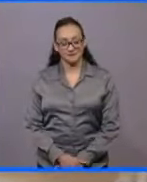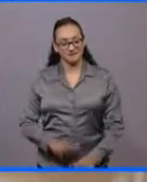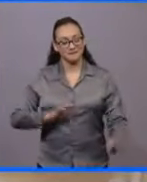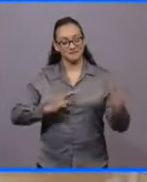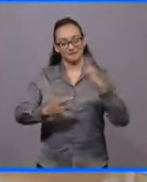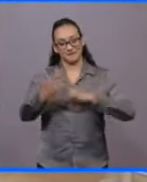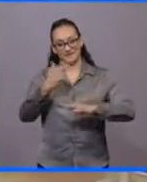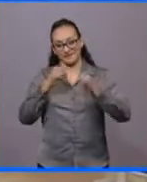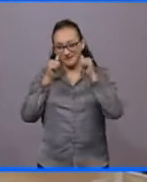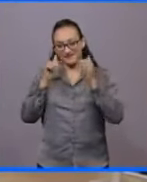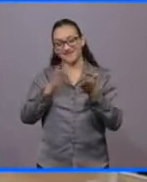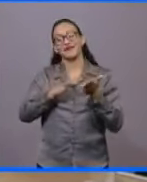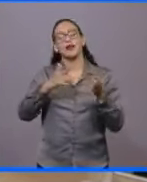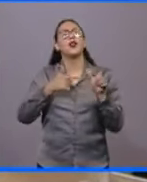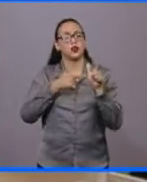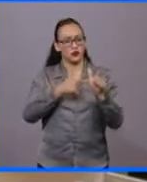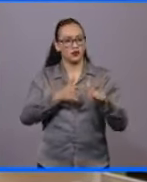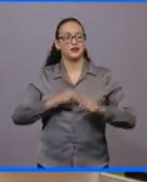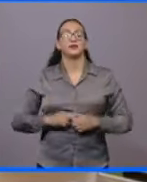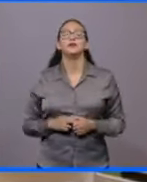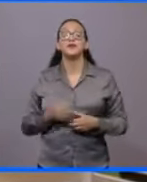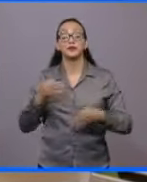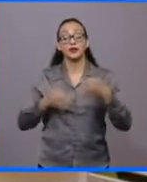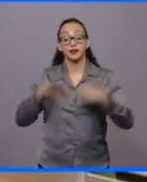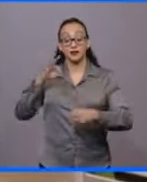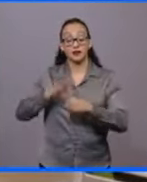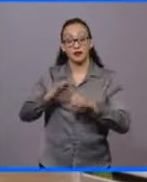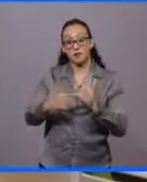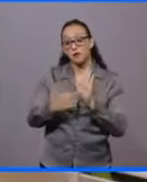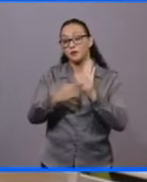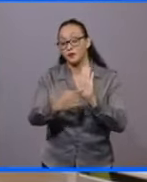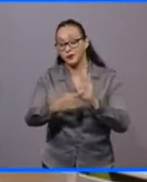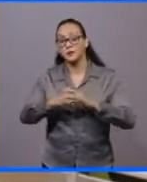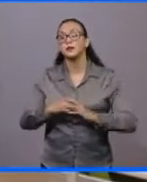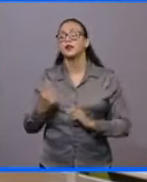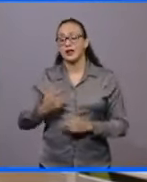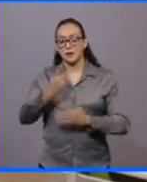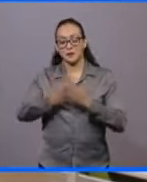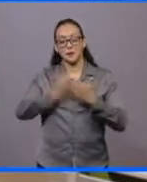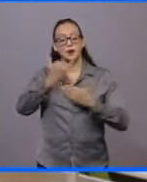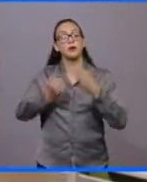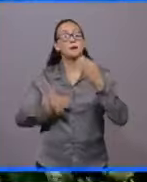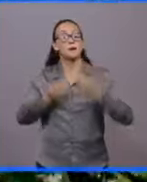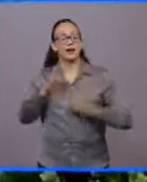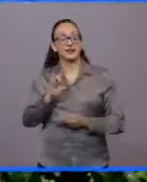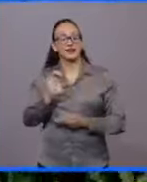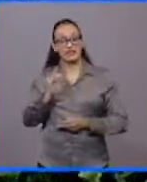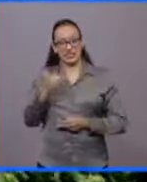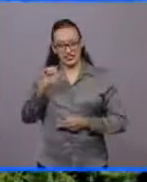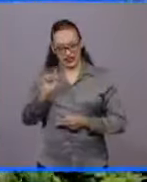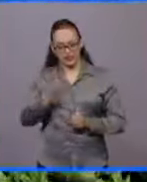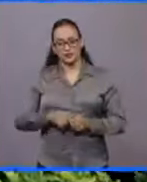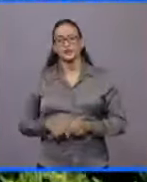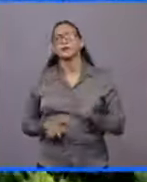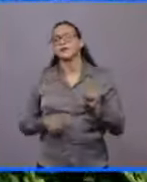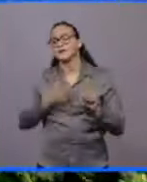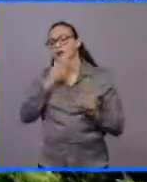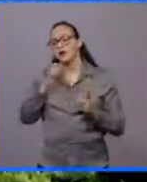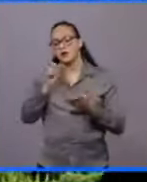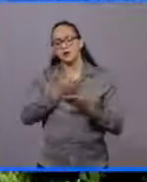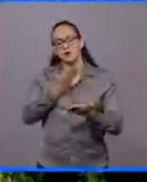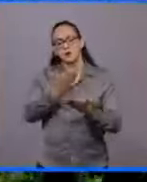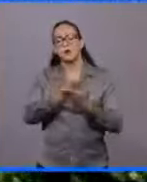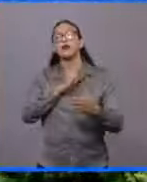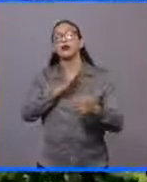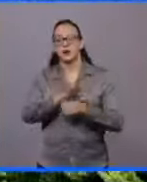Efectivamente, estamos de regreso. Vámonos con más noticias. El Tribunal Electoral dio a conocer el proyecto del magistrado Reyes Rodríguez Mondragón, con el que